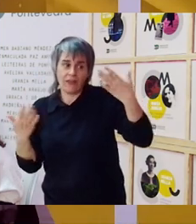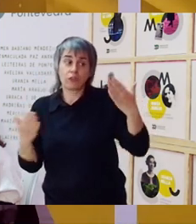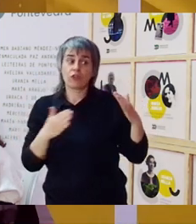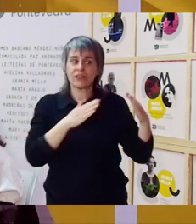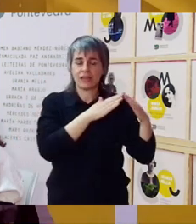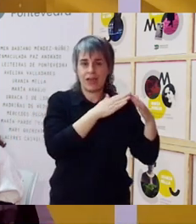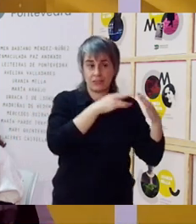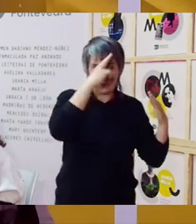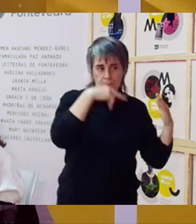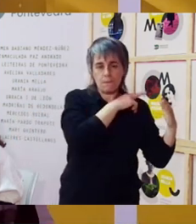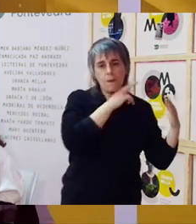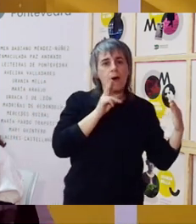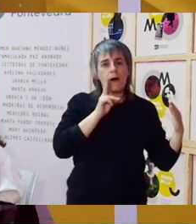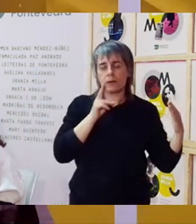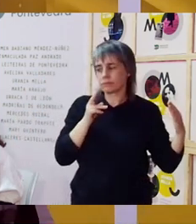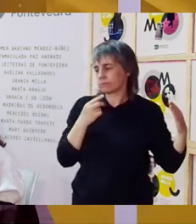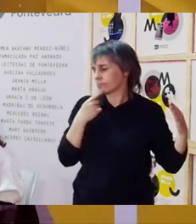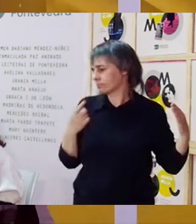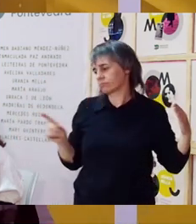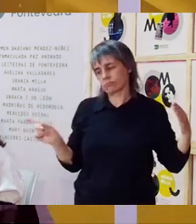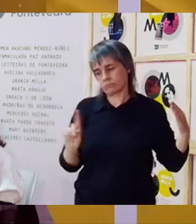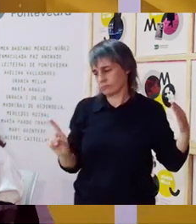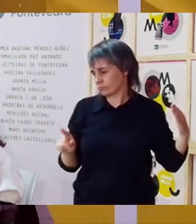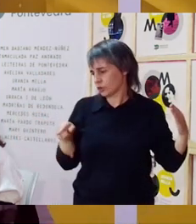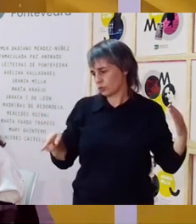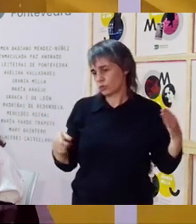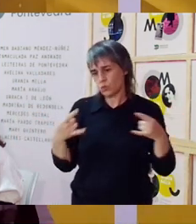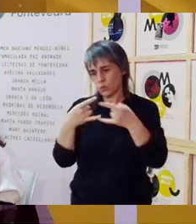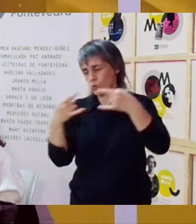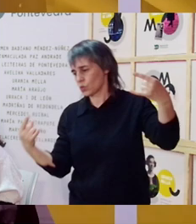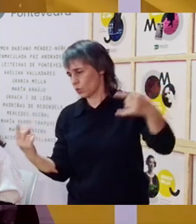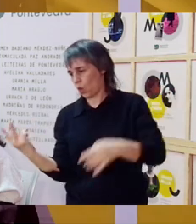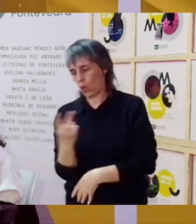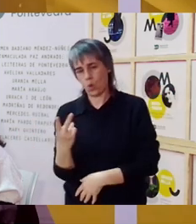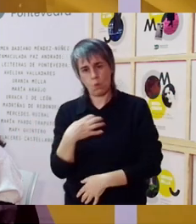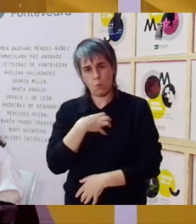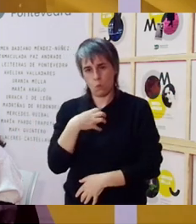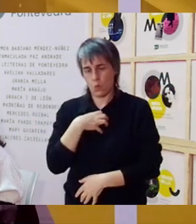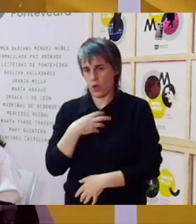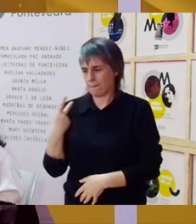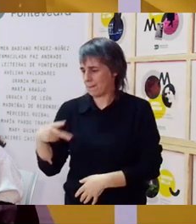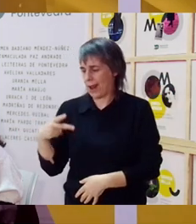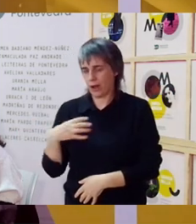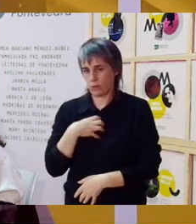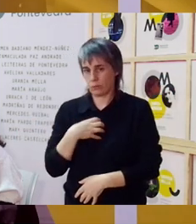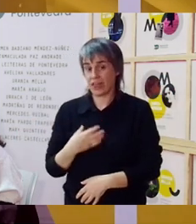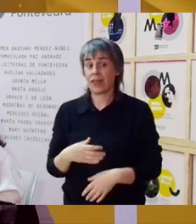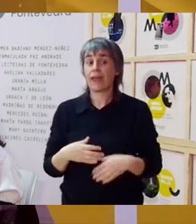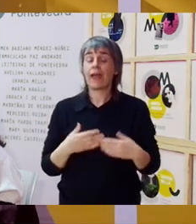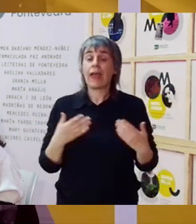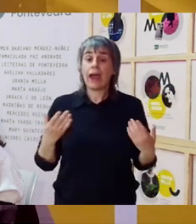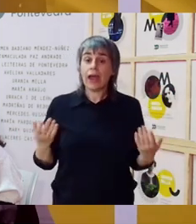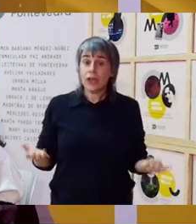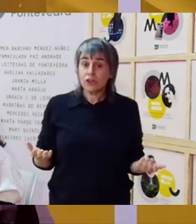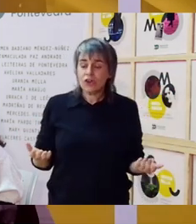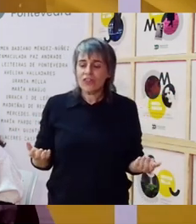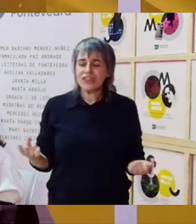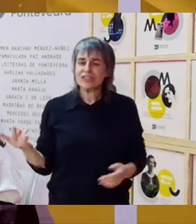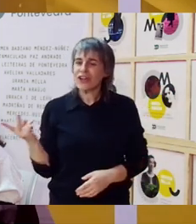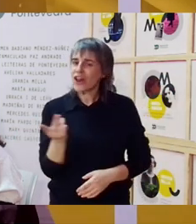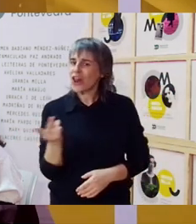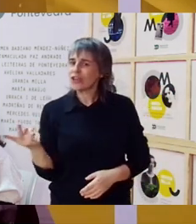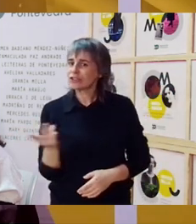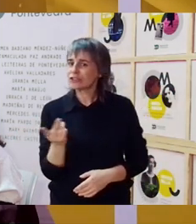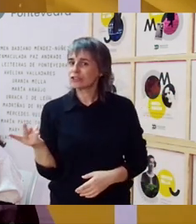deixaban que esa relación fose adiante, non? Entonces eles idearon unha